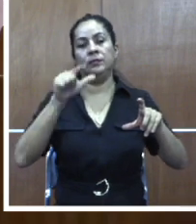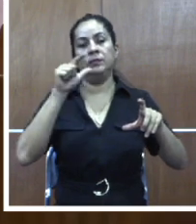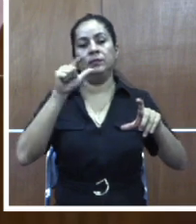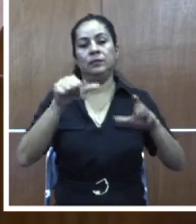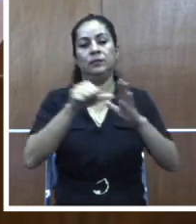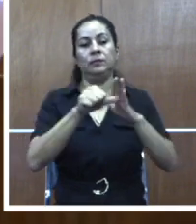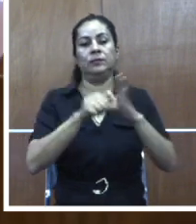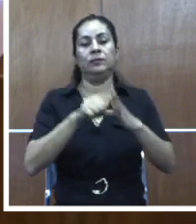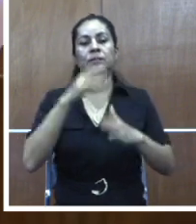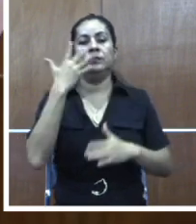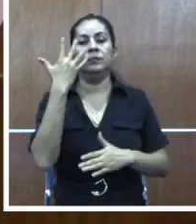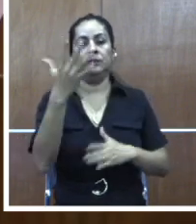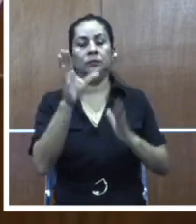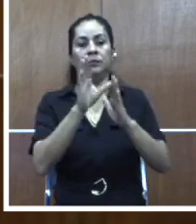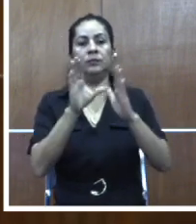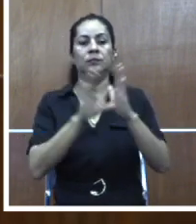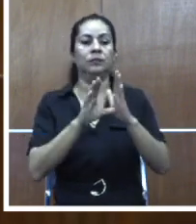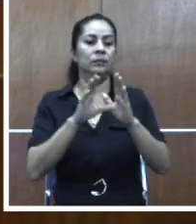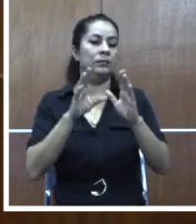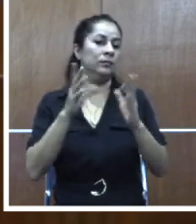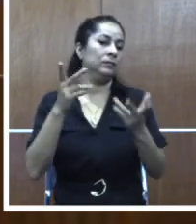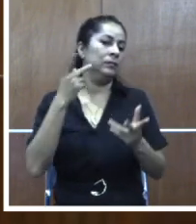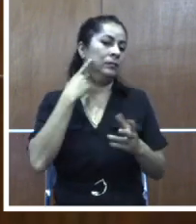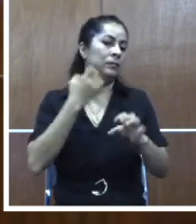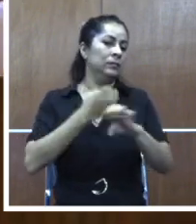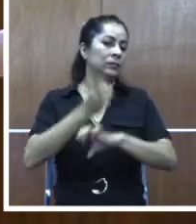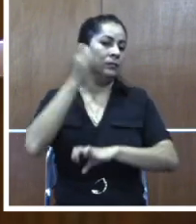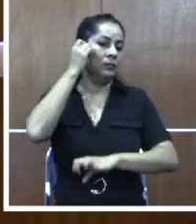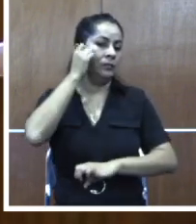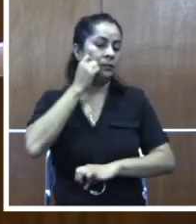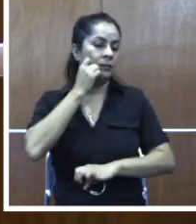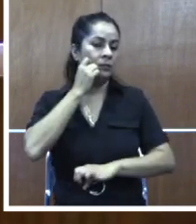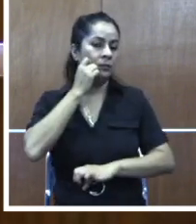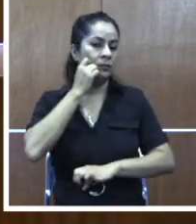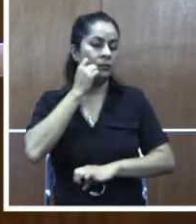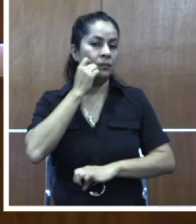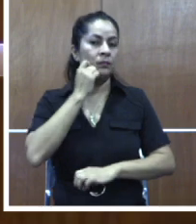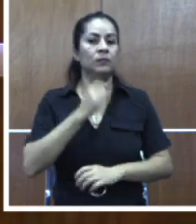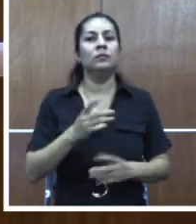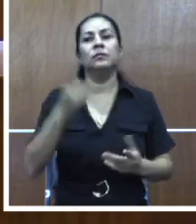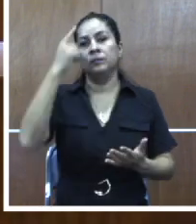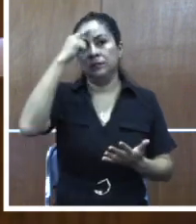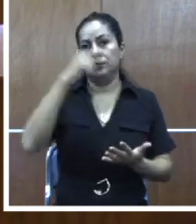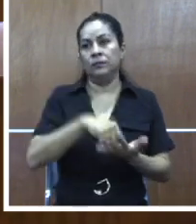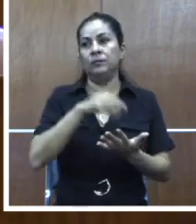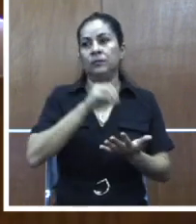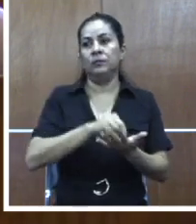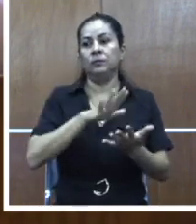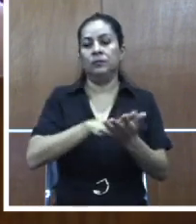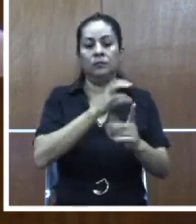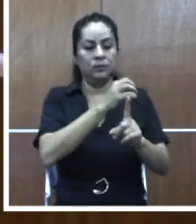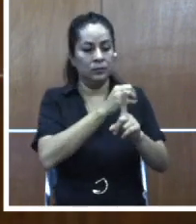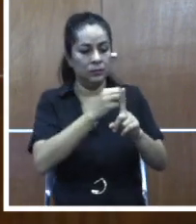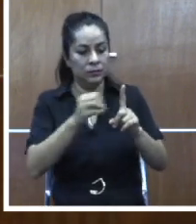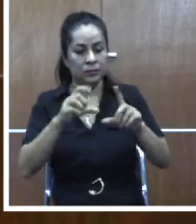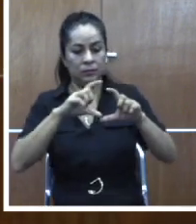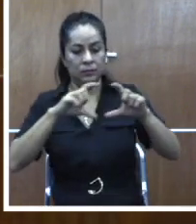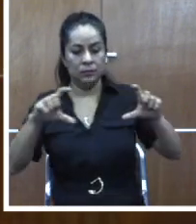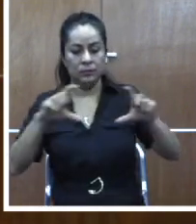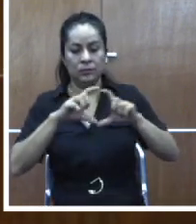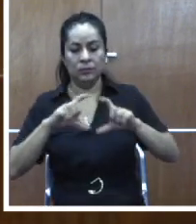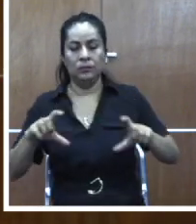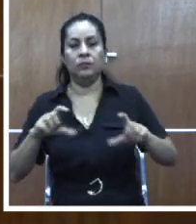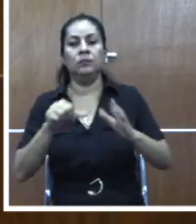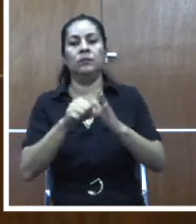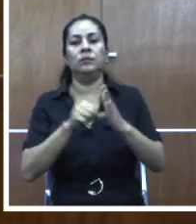del artículo 5 de la Constitución Política del Estado Libre y Soberano de Guerrero para establecer un orden en las fracciones.